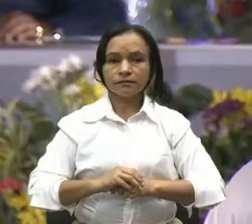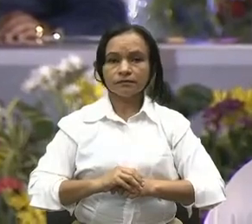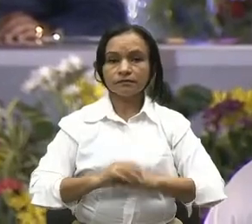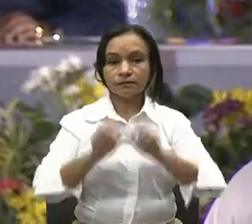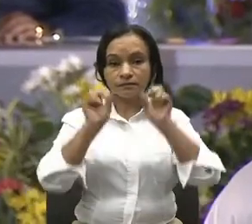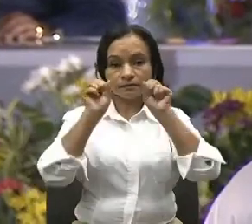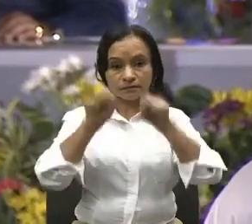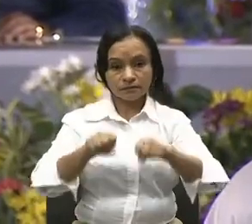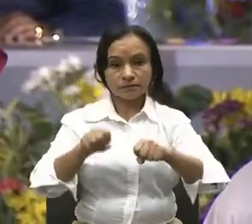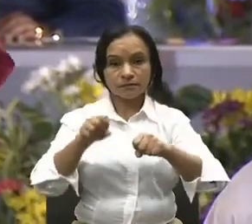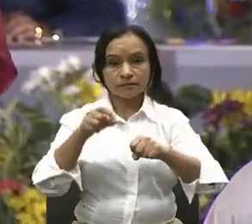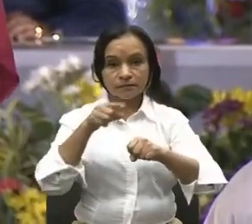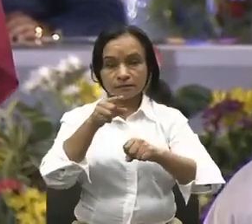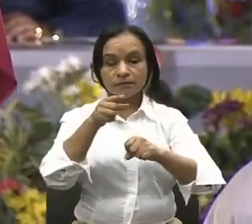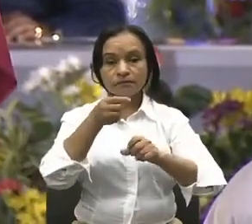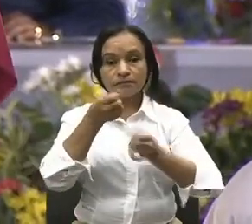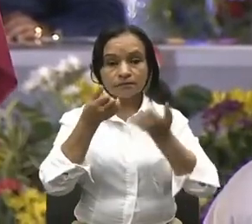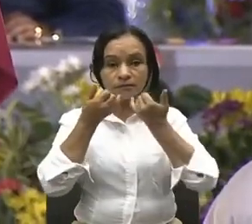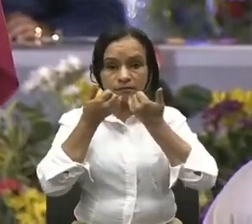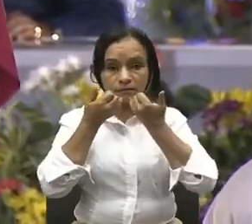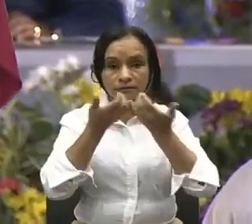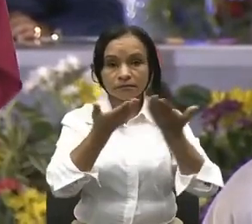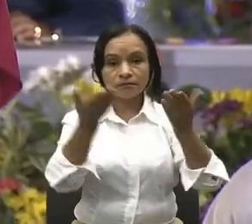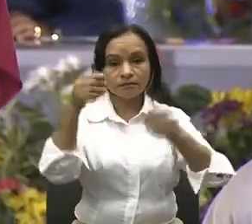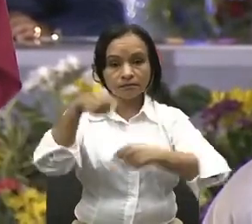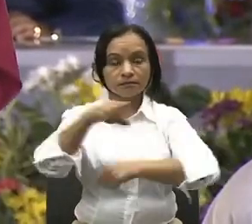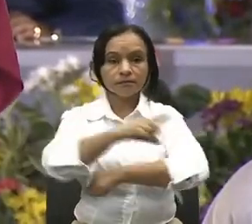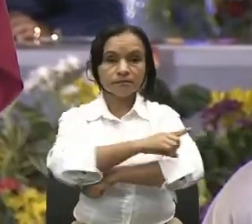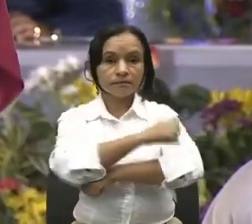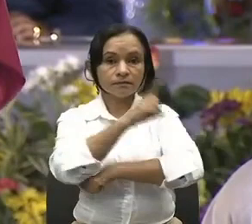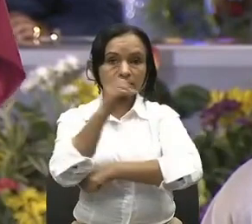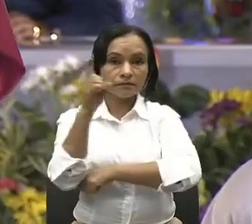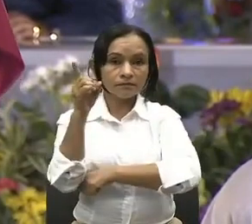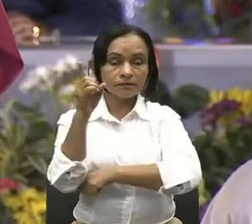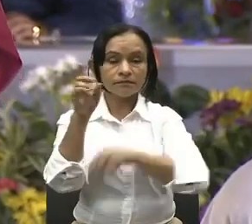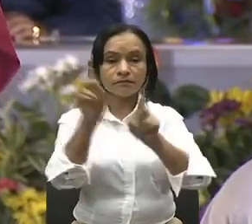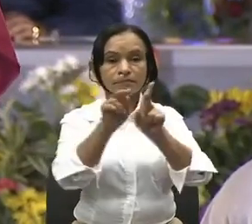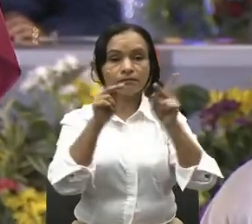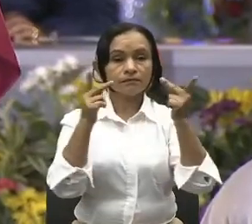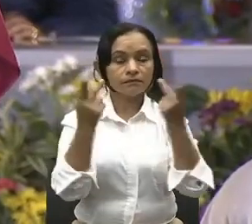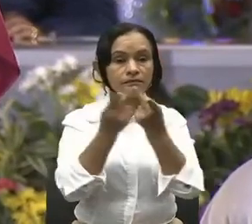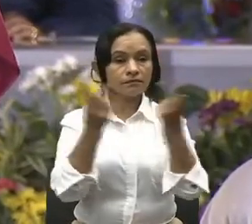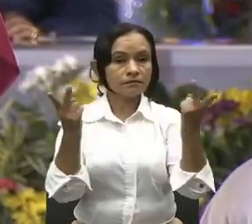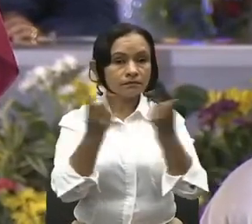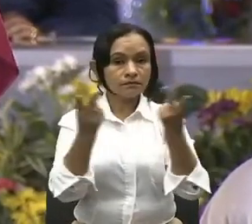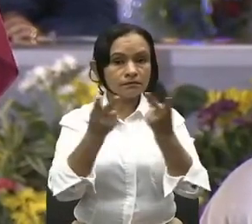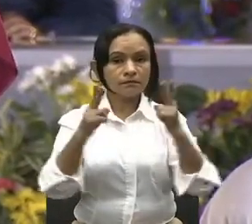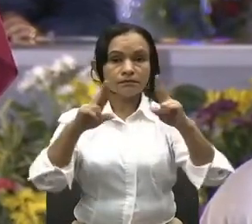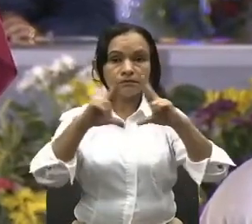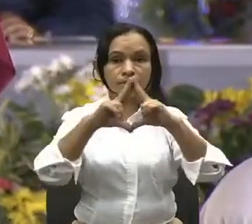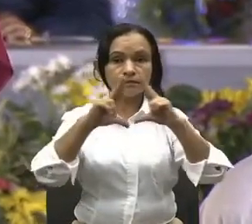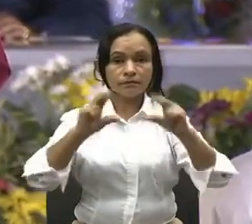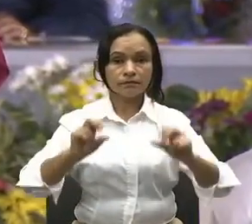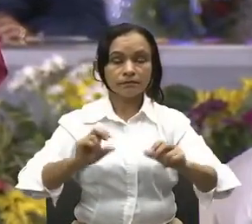poderle dar esta noticia el día de hoy al pueblo nicaragüense.